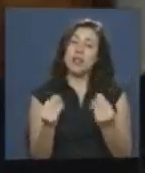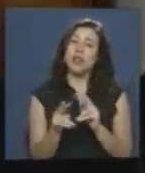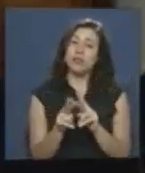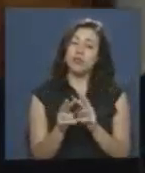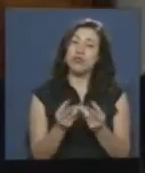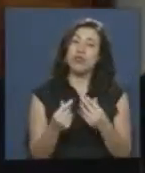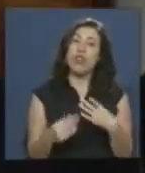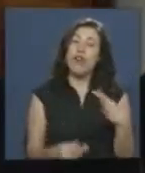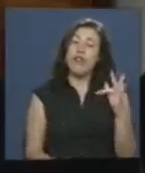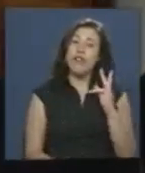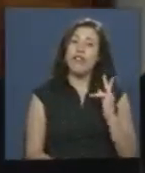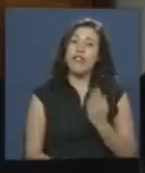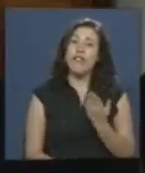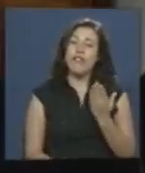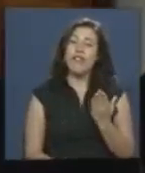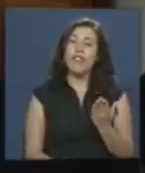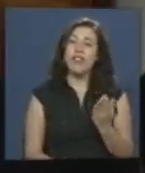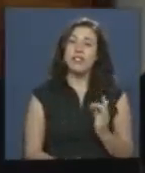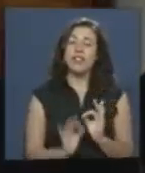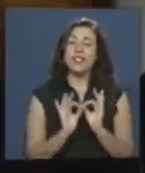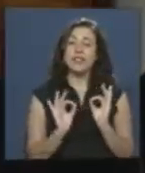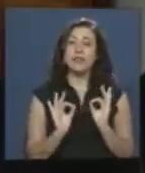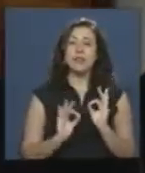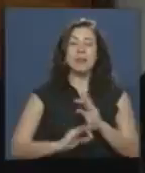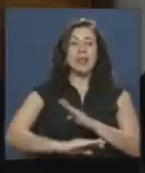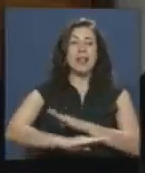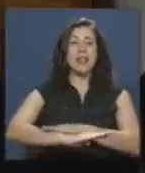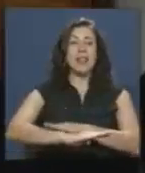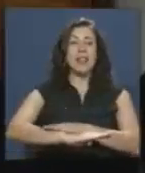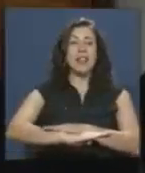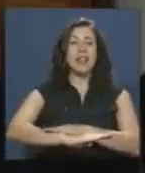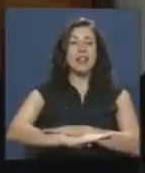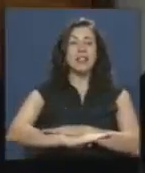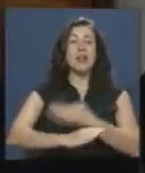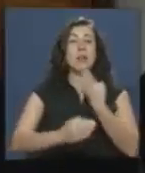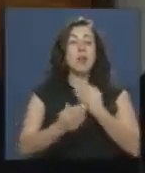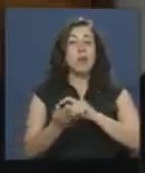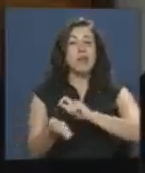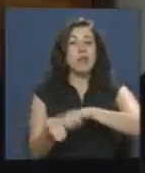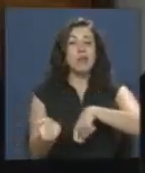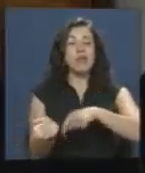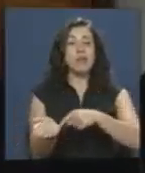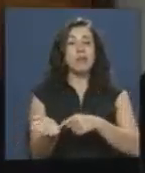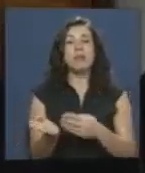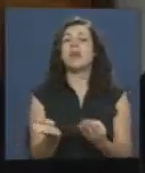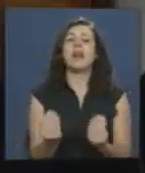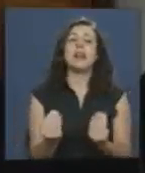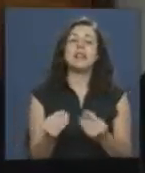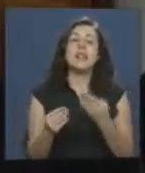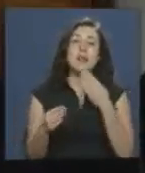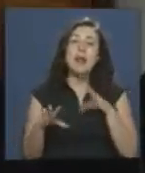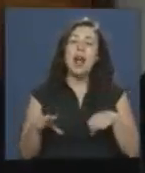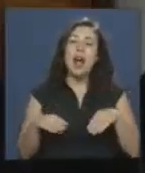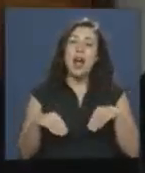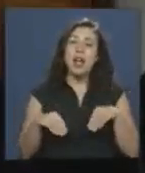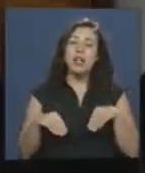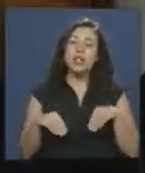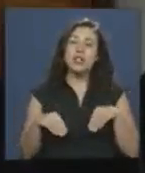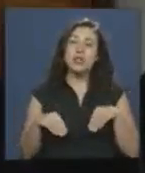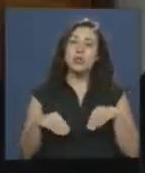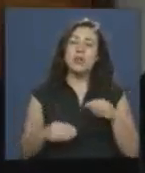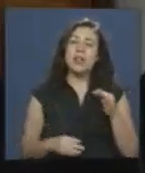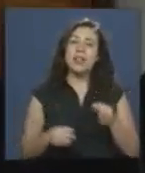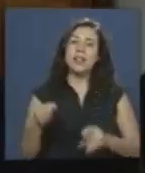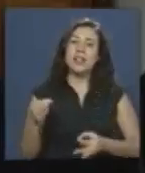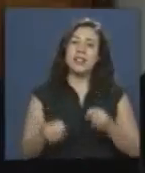y felicito especialmente a la derecha porque al suscribir esta necesidad asumen realmente que el